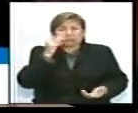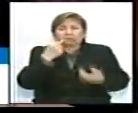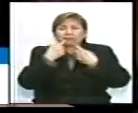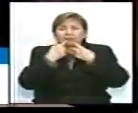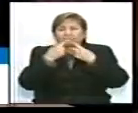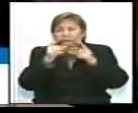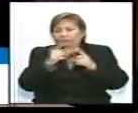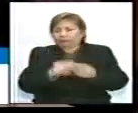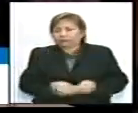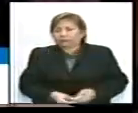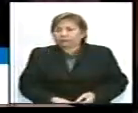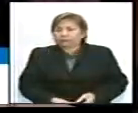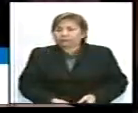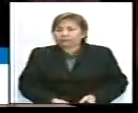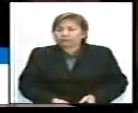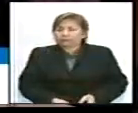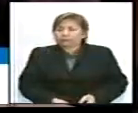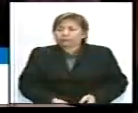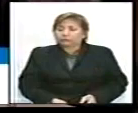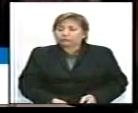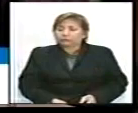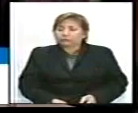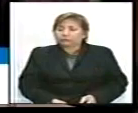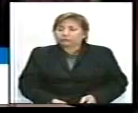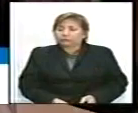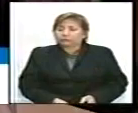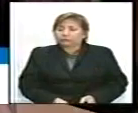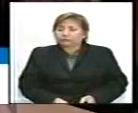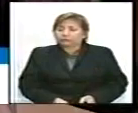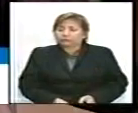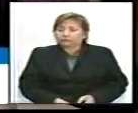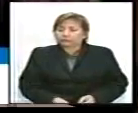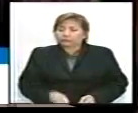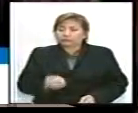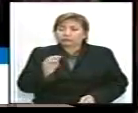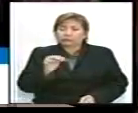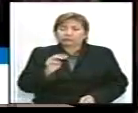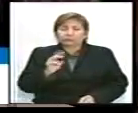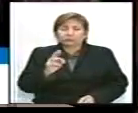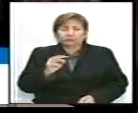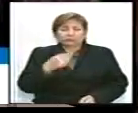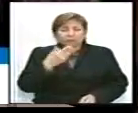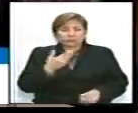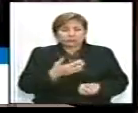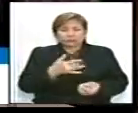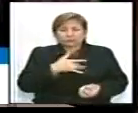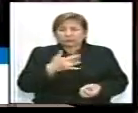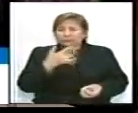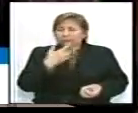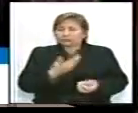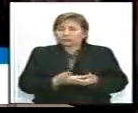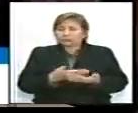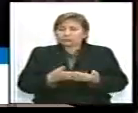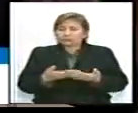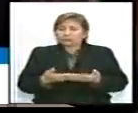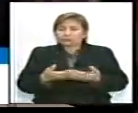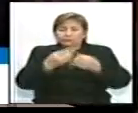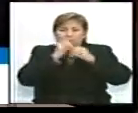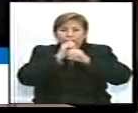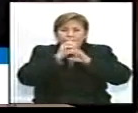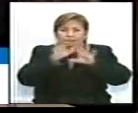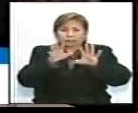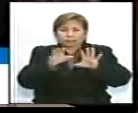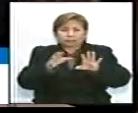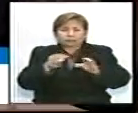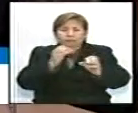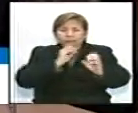público la vulneración a la señorita Macarena Vélez de tocamientos indebidos, y lo cual ha sido propalado por los